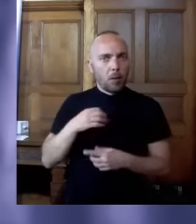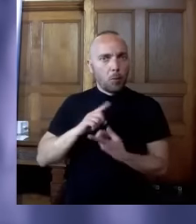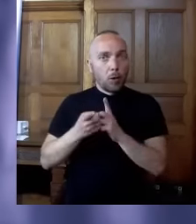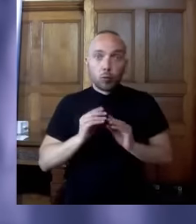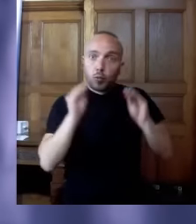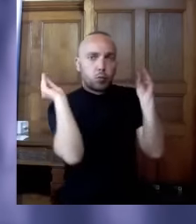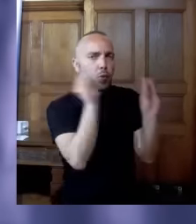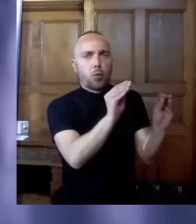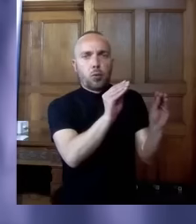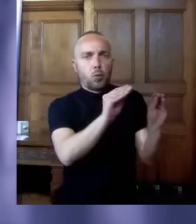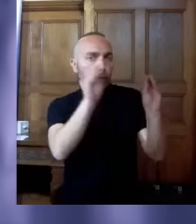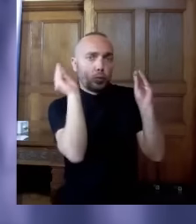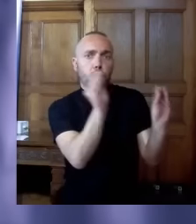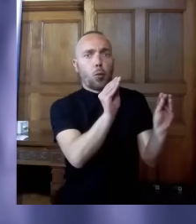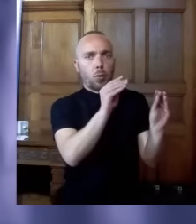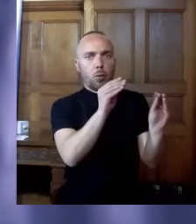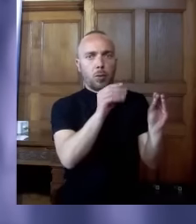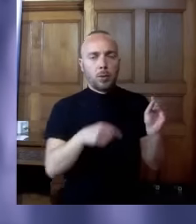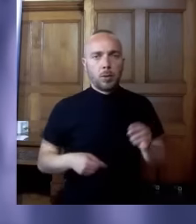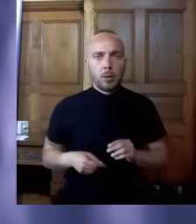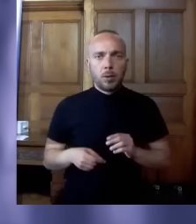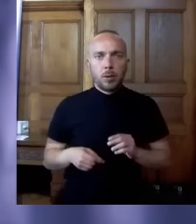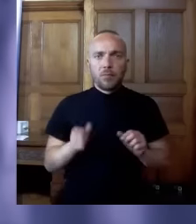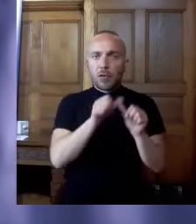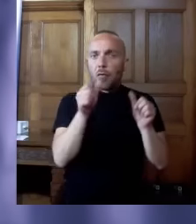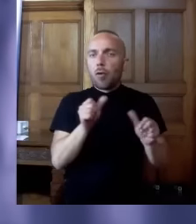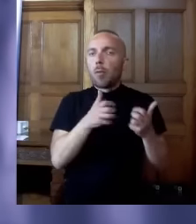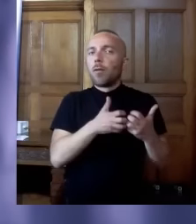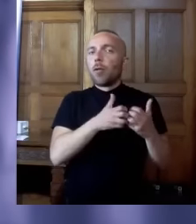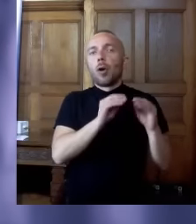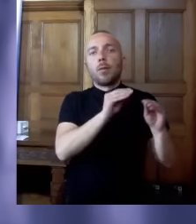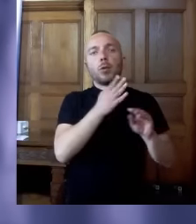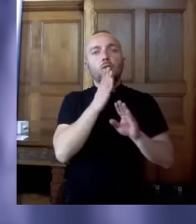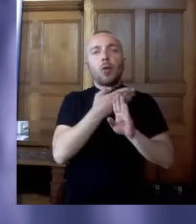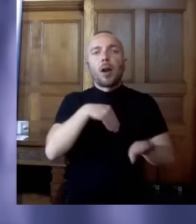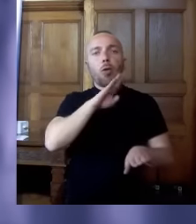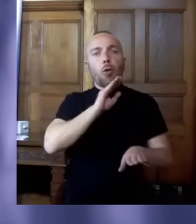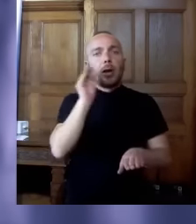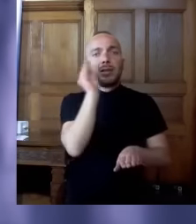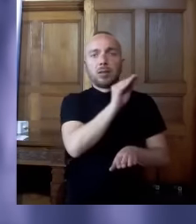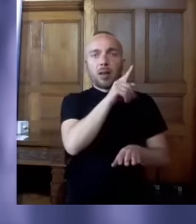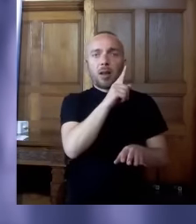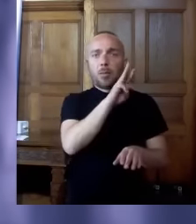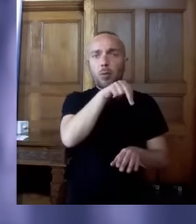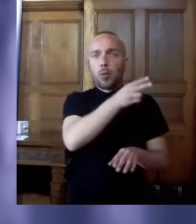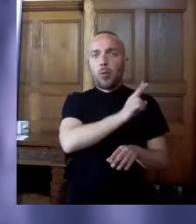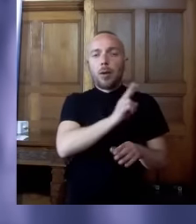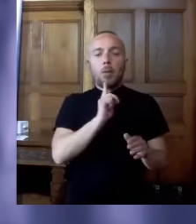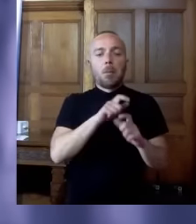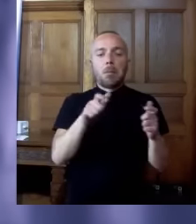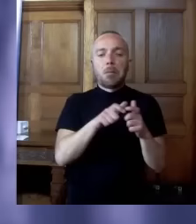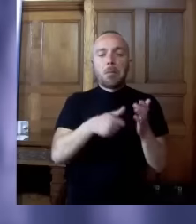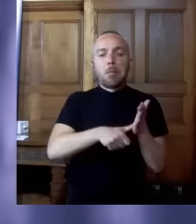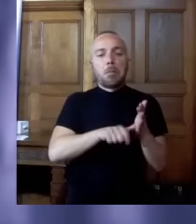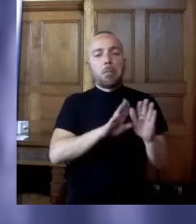suya será la suya ese modo de funcionamiento G Chale que a lo largo de estos últimos años y décadas contener el carnet del pnv